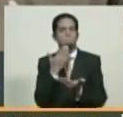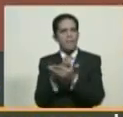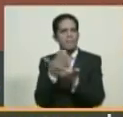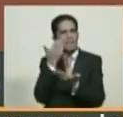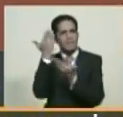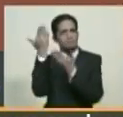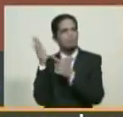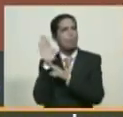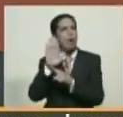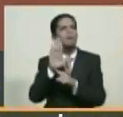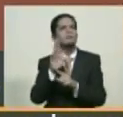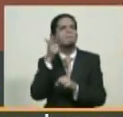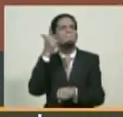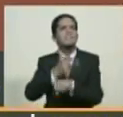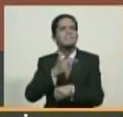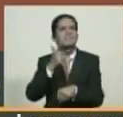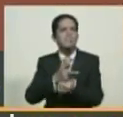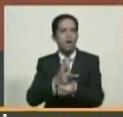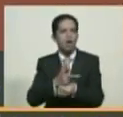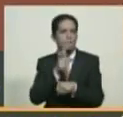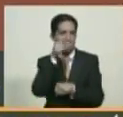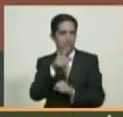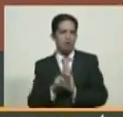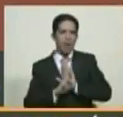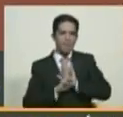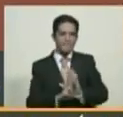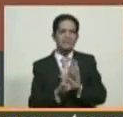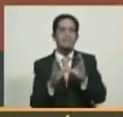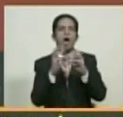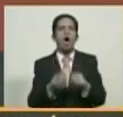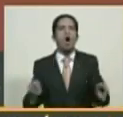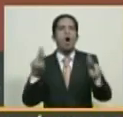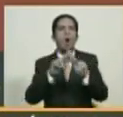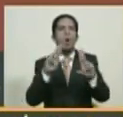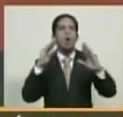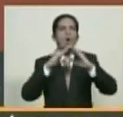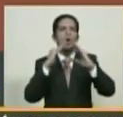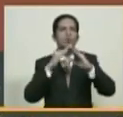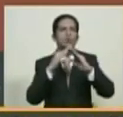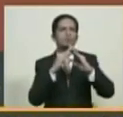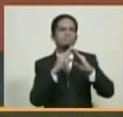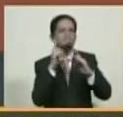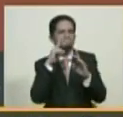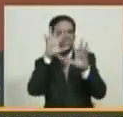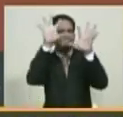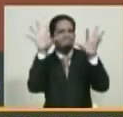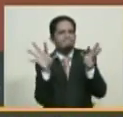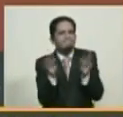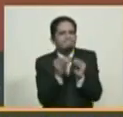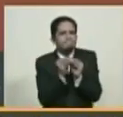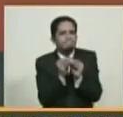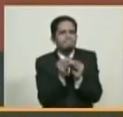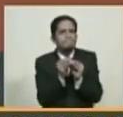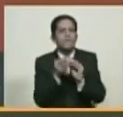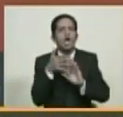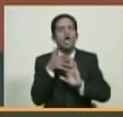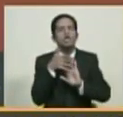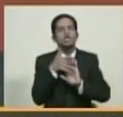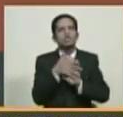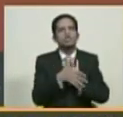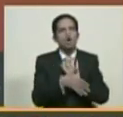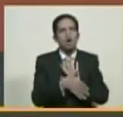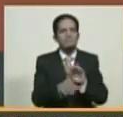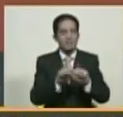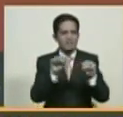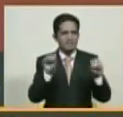ex representante de ACNUR en Venezuela, que resume desde el punto de vista técnico y legal, desde el